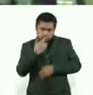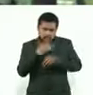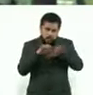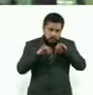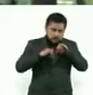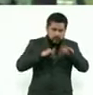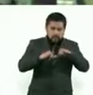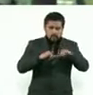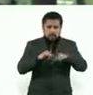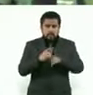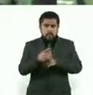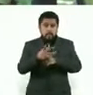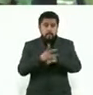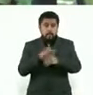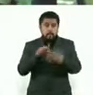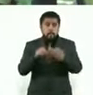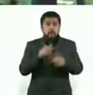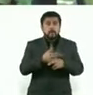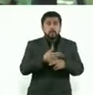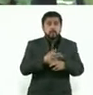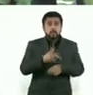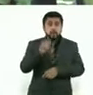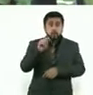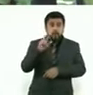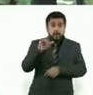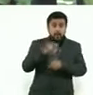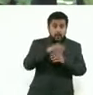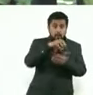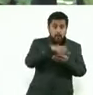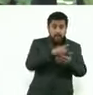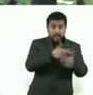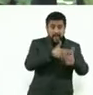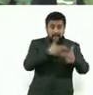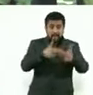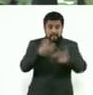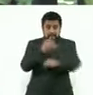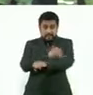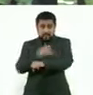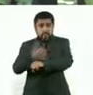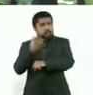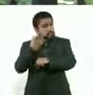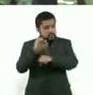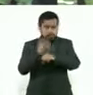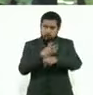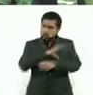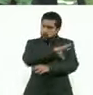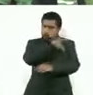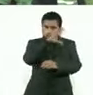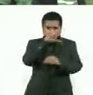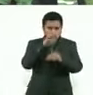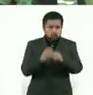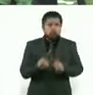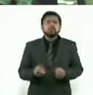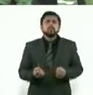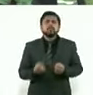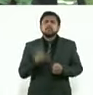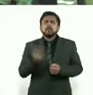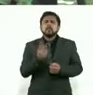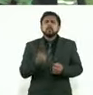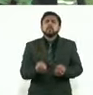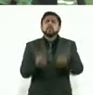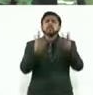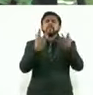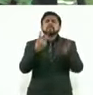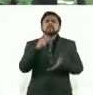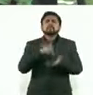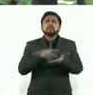sea, Periférico desde Toreo hasta Iztapalapa, ¿o? Completo todo el tramo de la Ciudad de México. ¿Cuántos kilómetros son aproximadamente? El